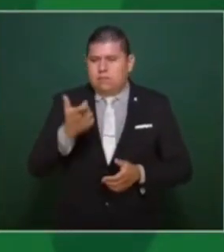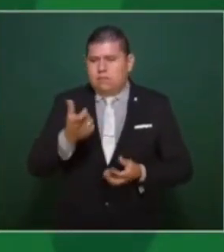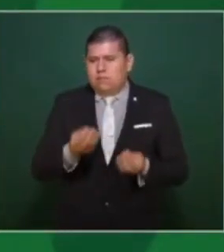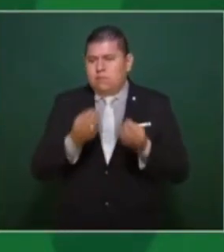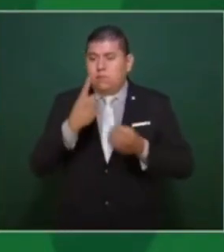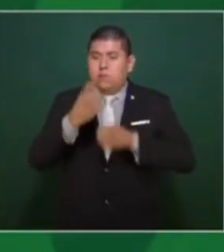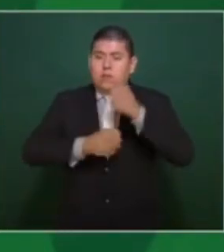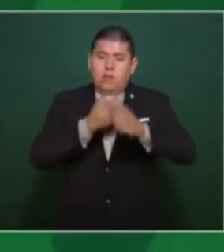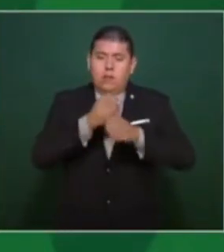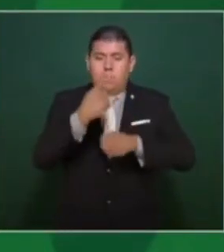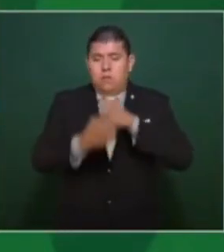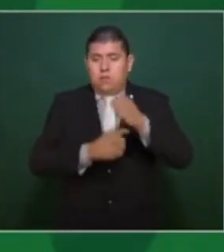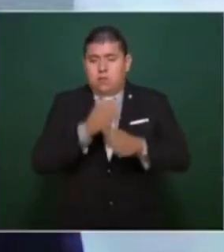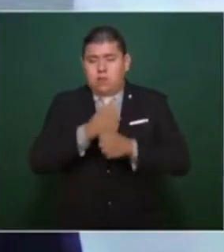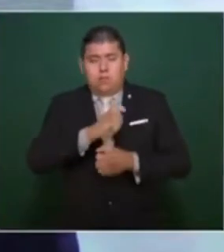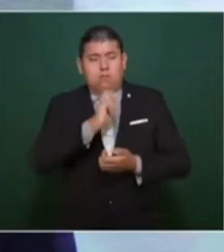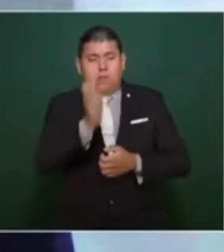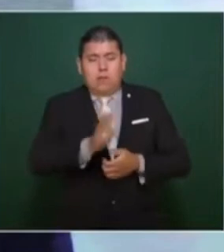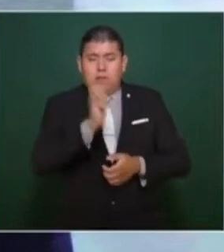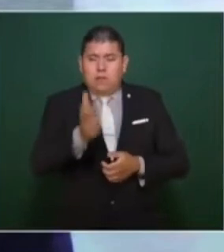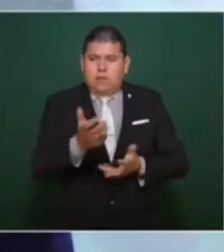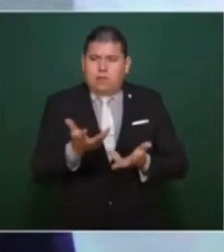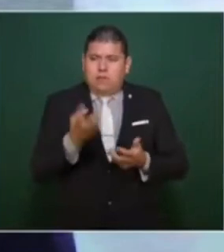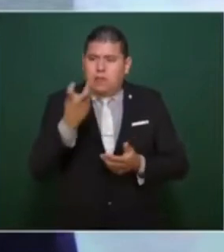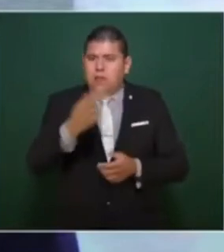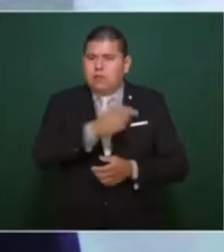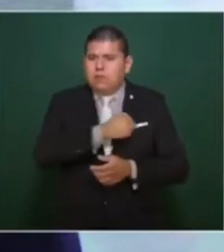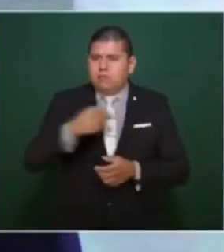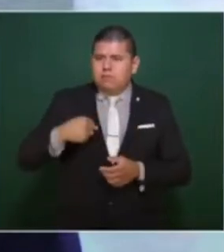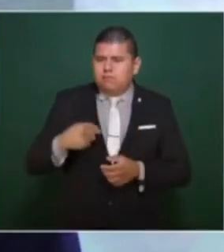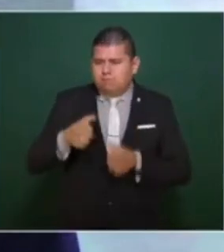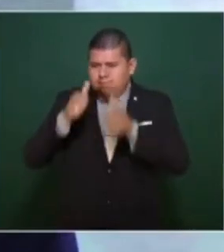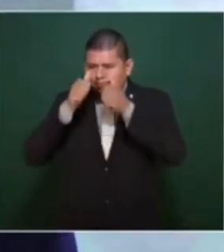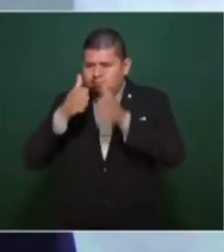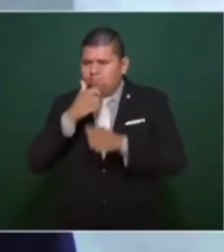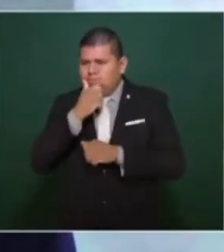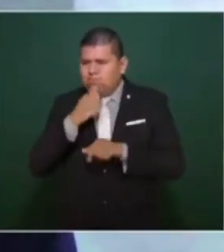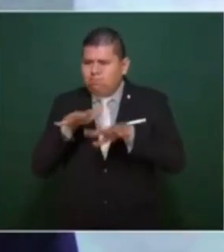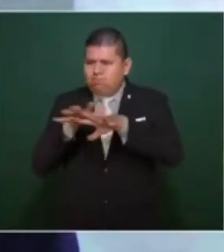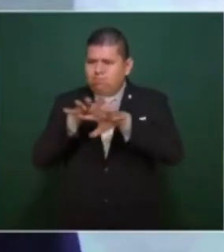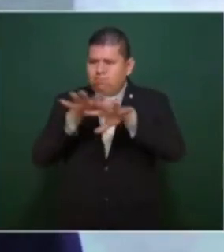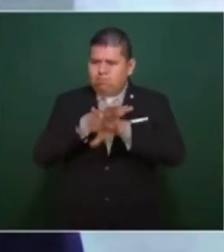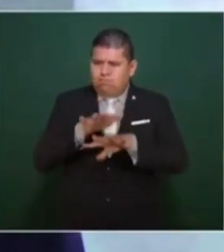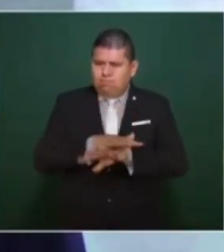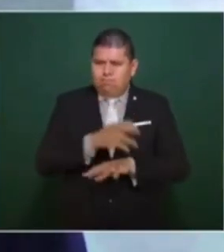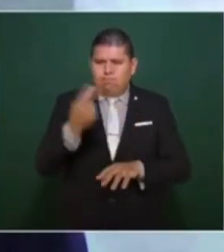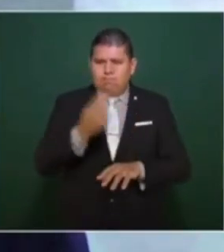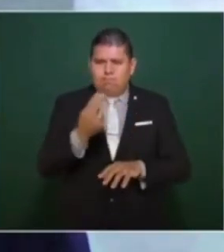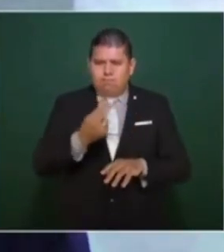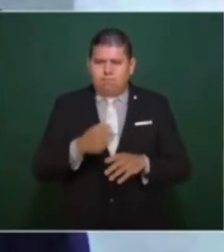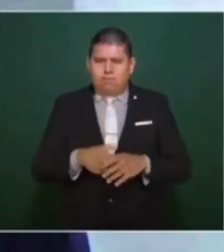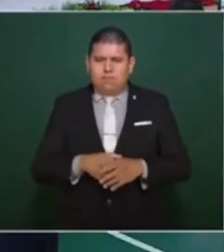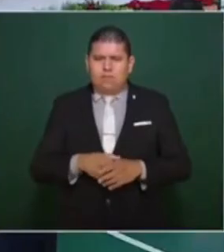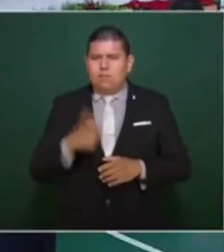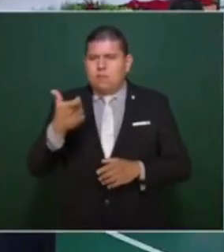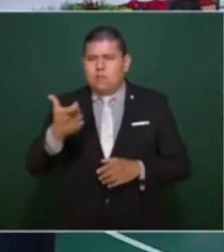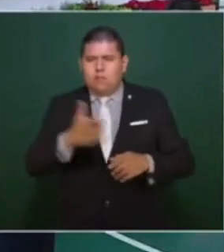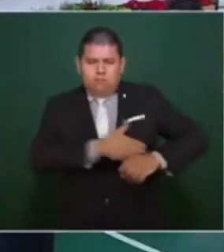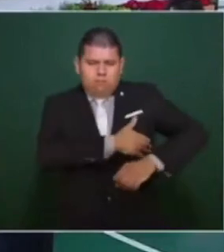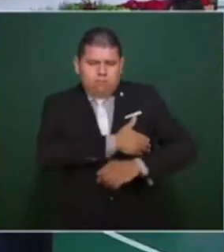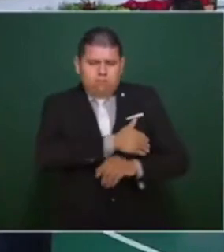año. Entonces estamos revisando y también vamos a ahorrar. Y